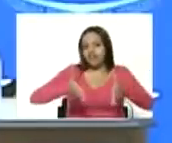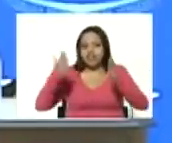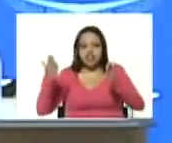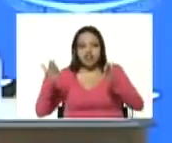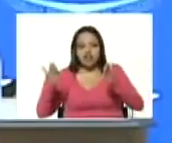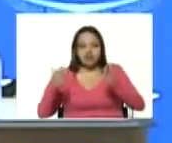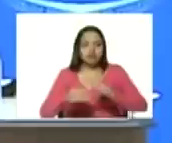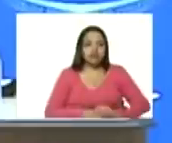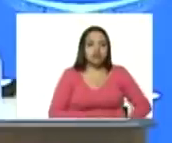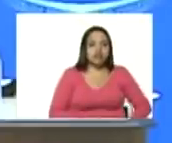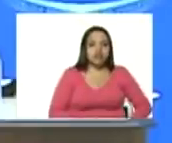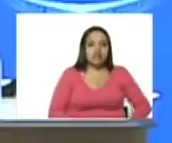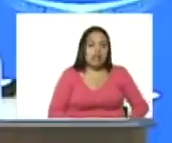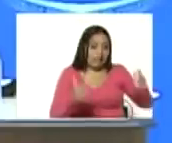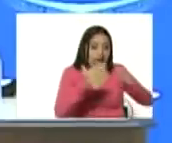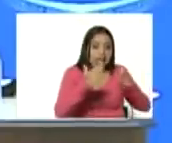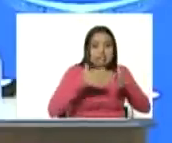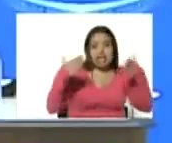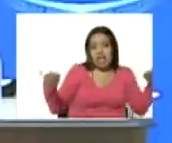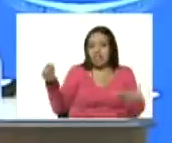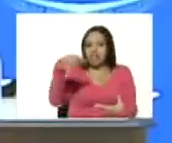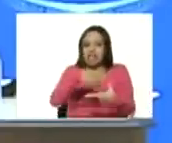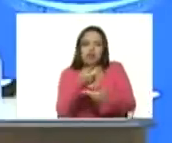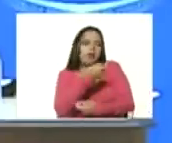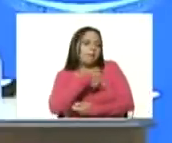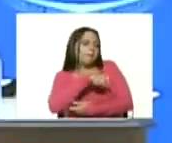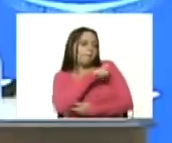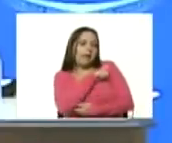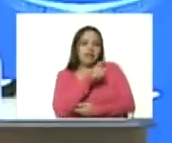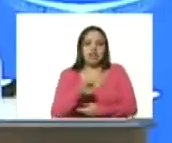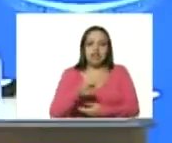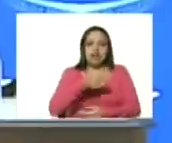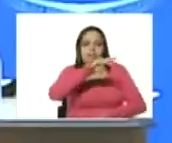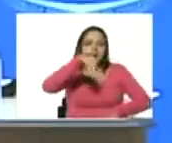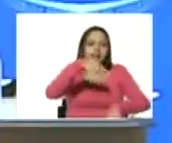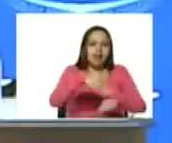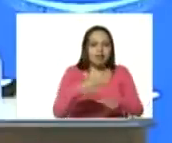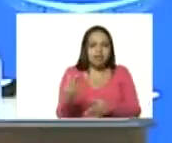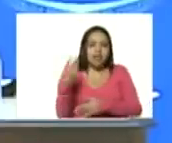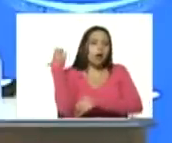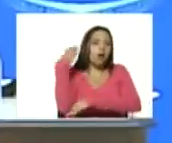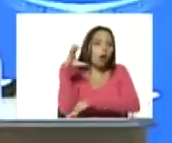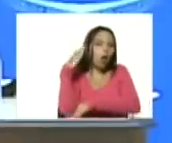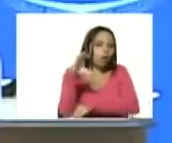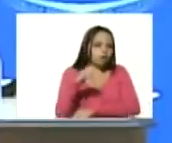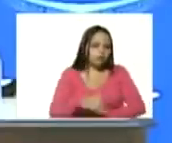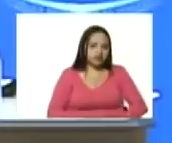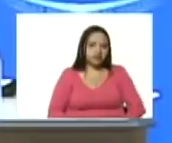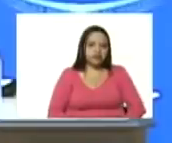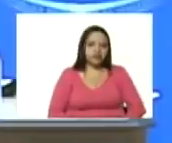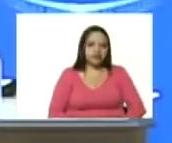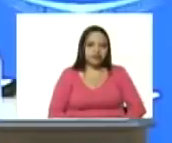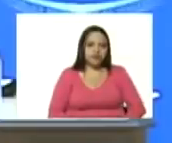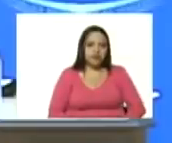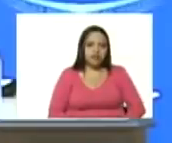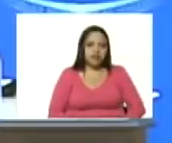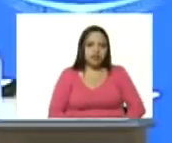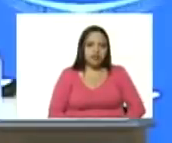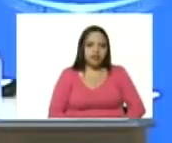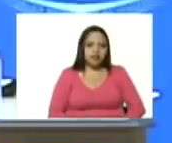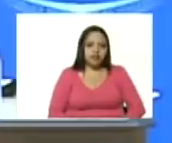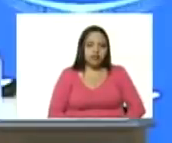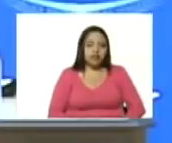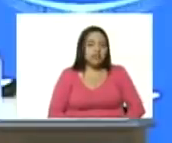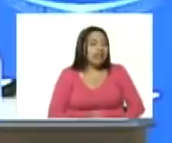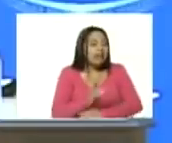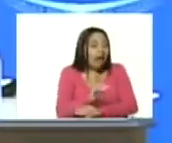y comprar quintas en Madrid, en Miami, en Bogotá. Más temprano que tarde tendrán que explicar